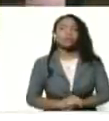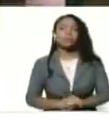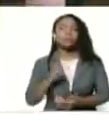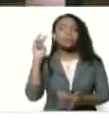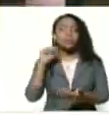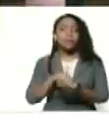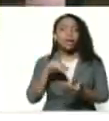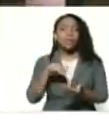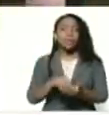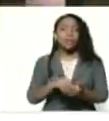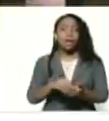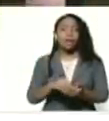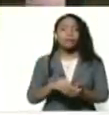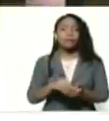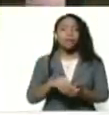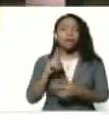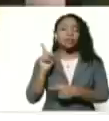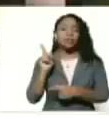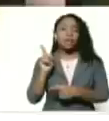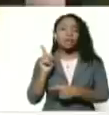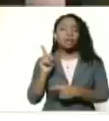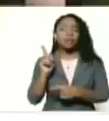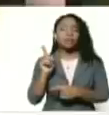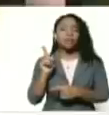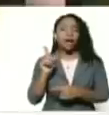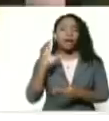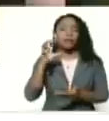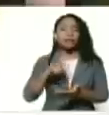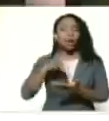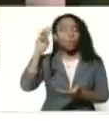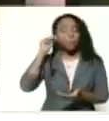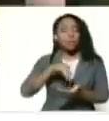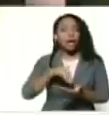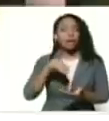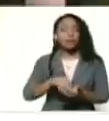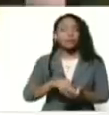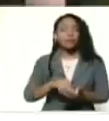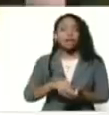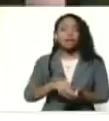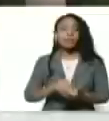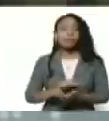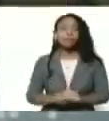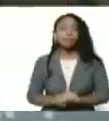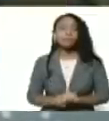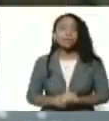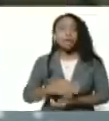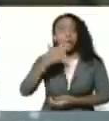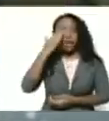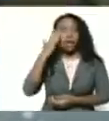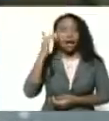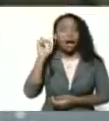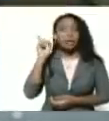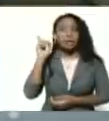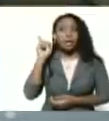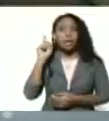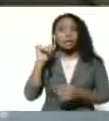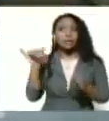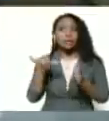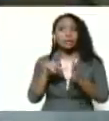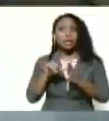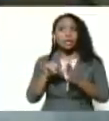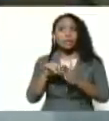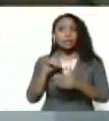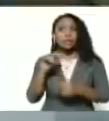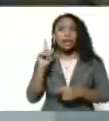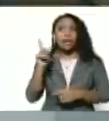Municipio Cristóbal Rojas, en el estado Miranda. Sector La Mata, en las casitas por allá,